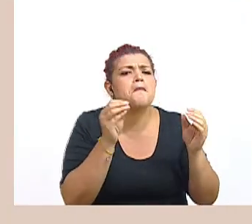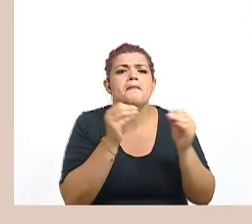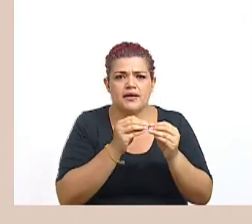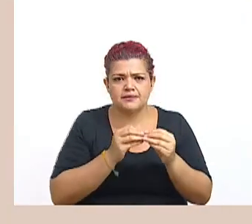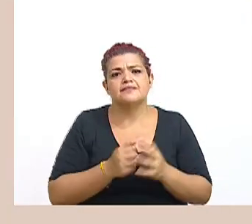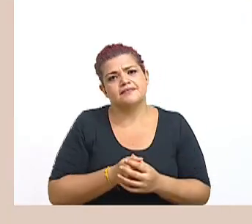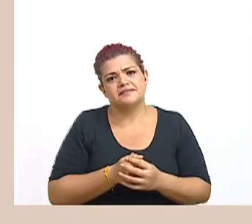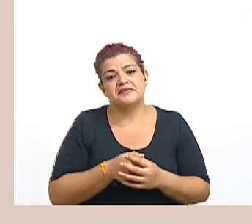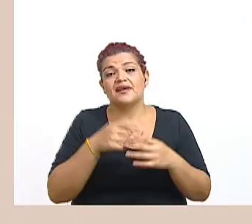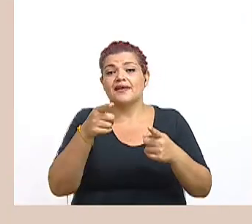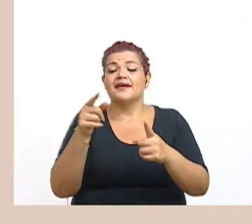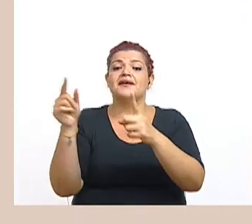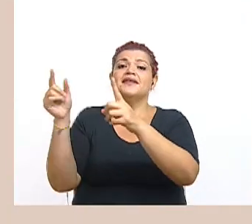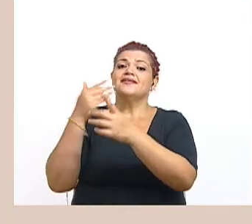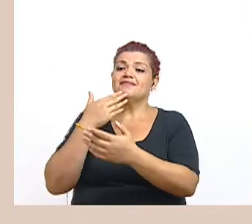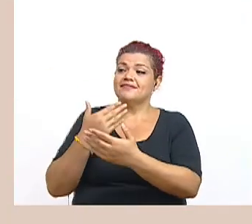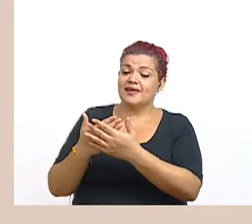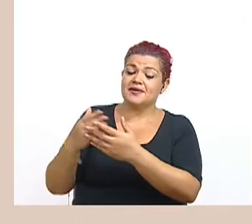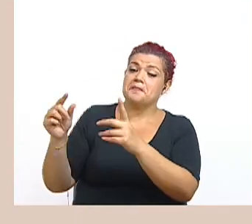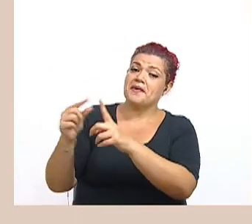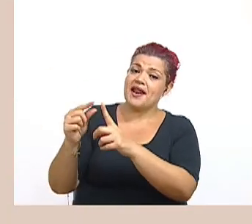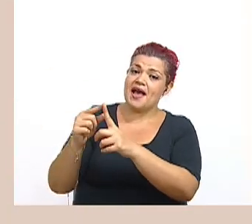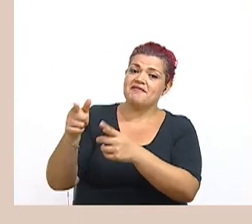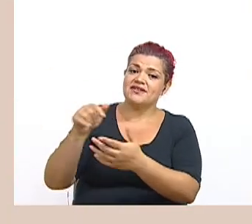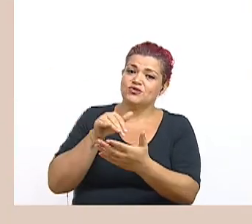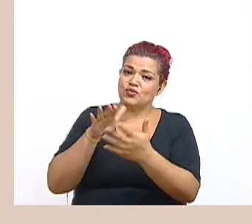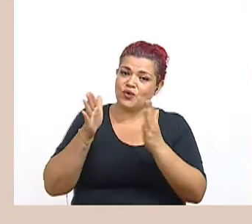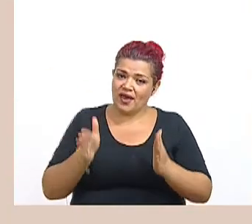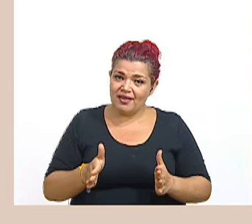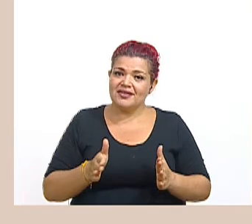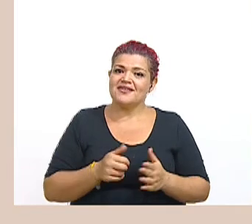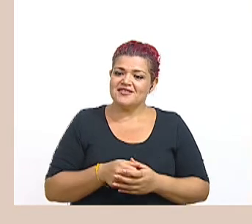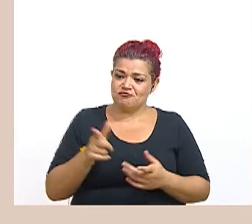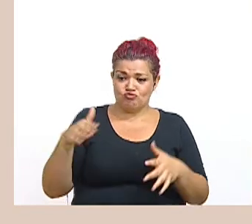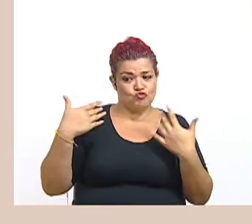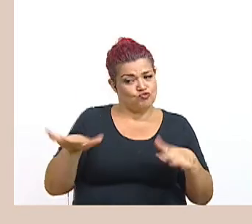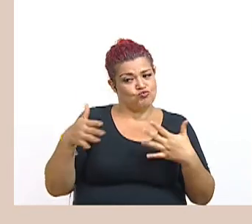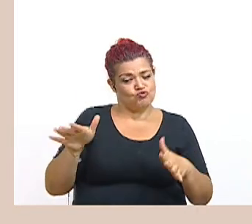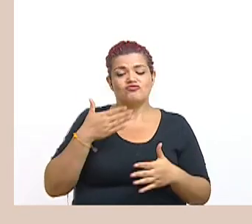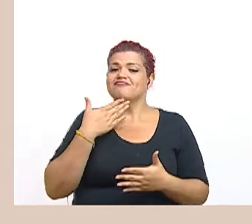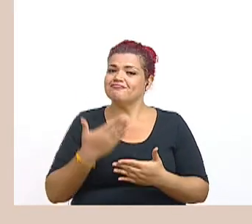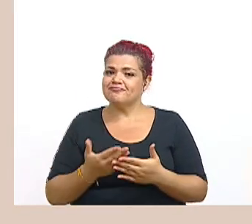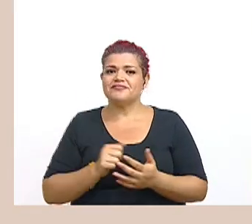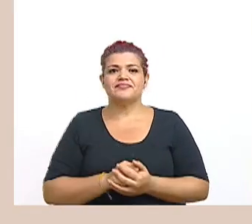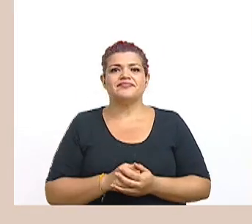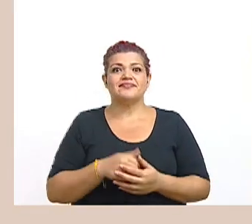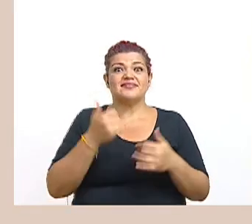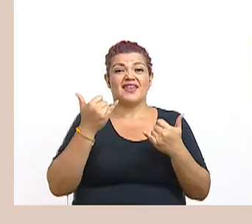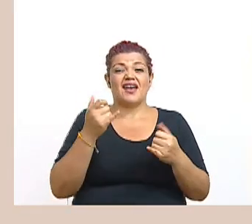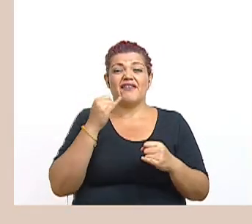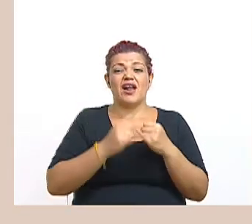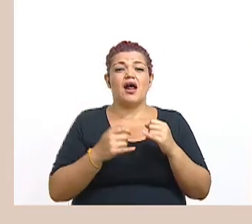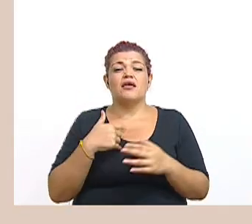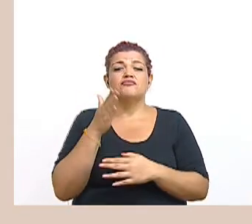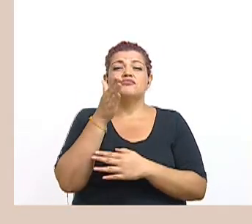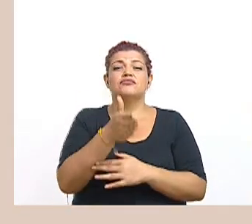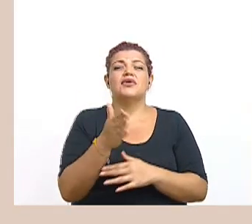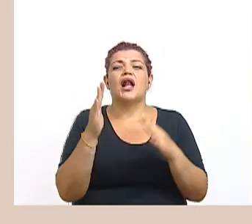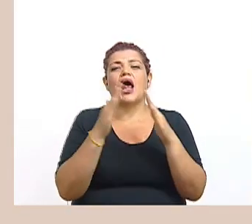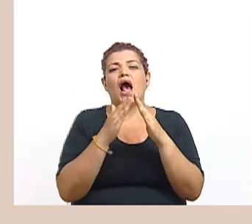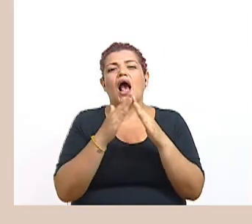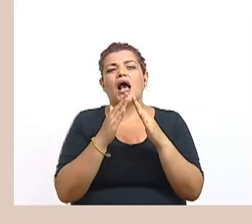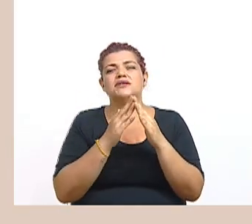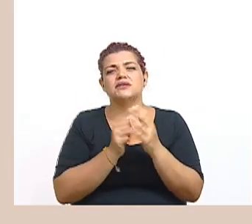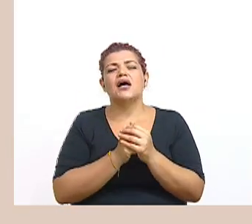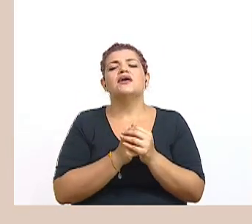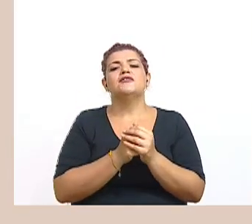Bueno, eran las palabras de Kendall, otro destacado estudiante de esta institución. Y finalmente nos fuimos ahí a la casa de Michelle,